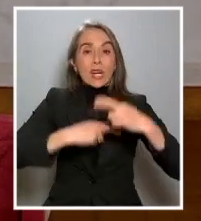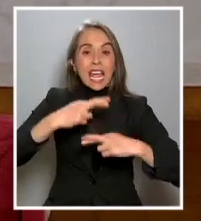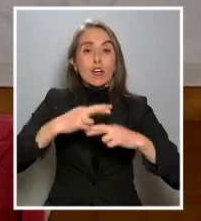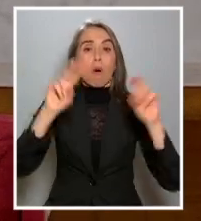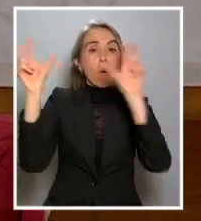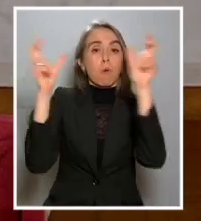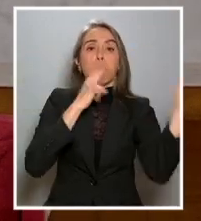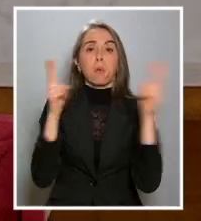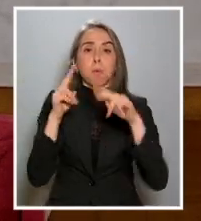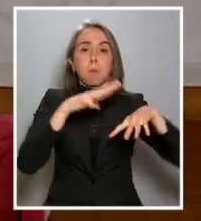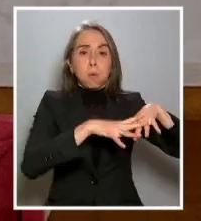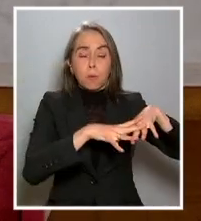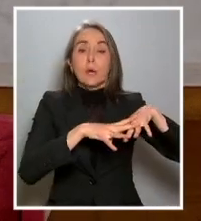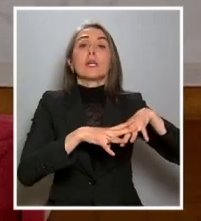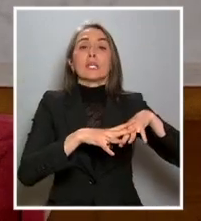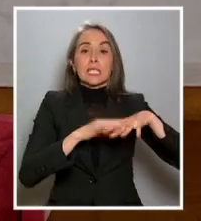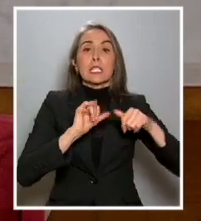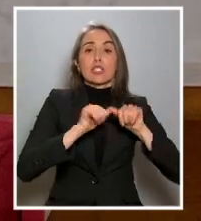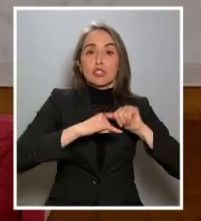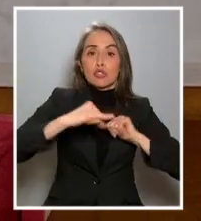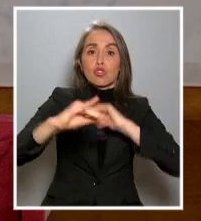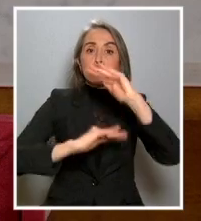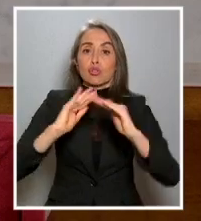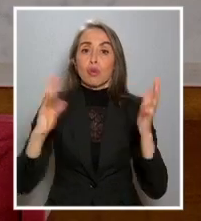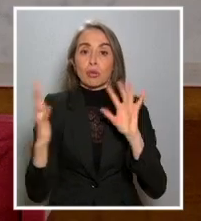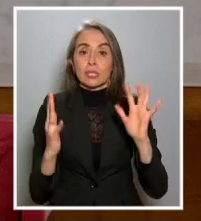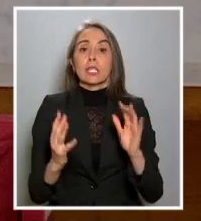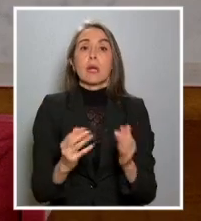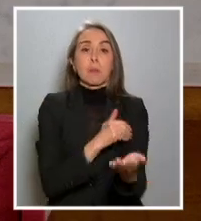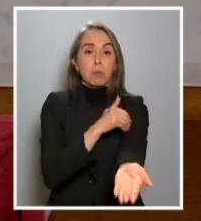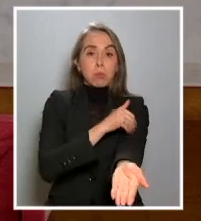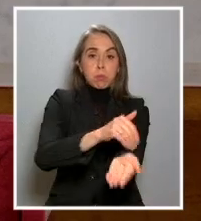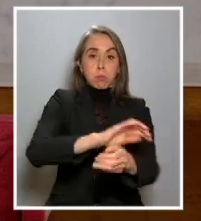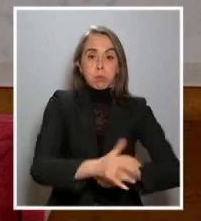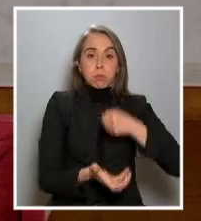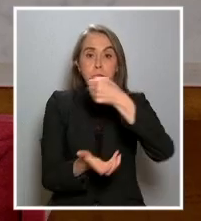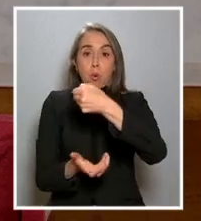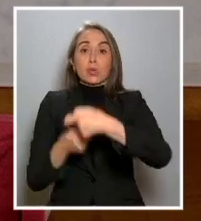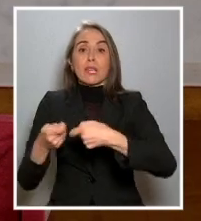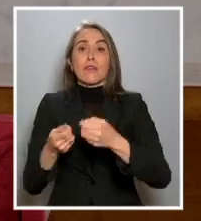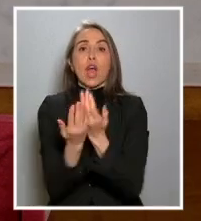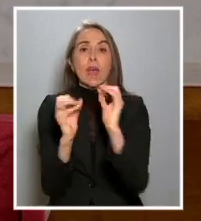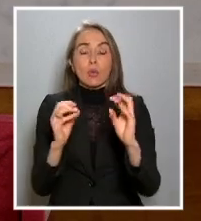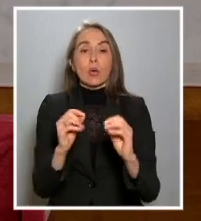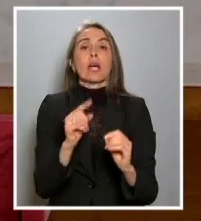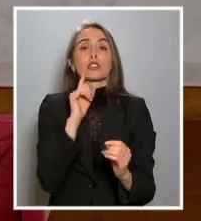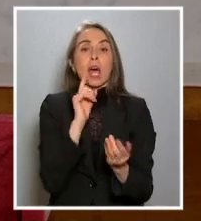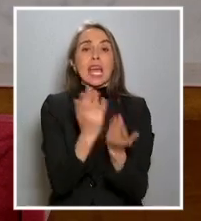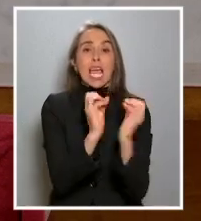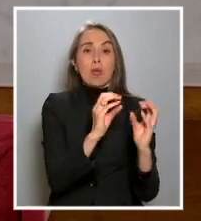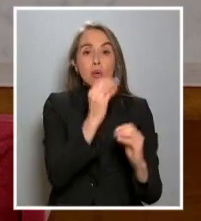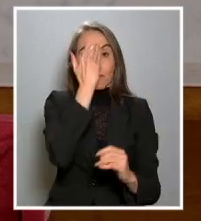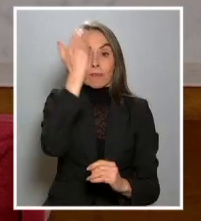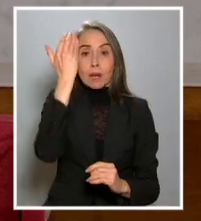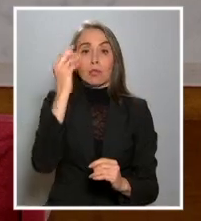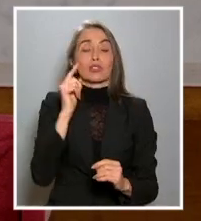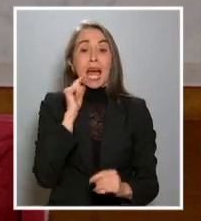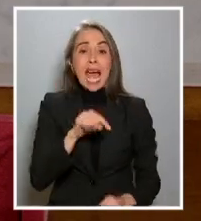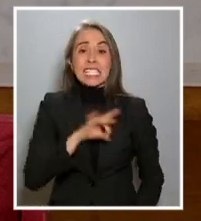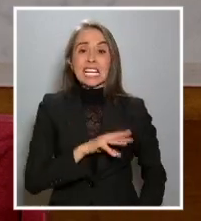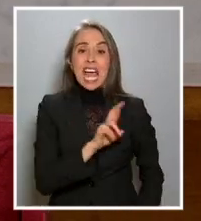hay una fuerte inversión en educación. Contamos con educaciones de prestigio y tenemos recursos naturales